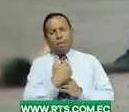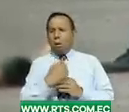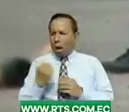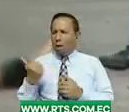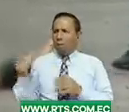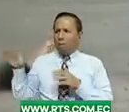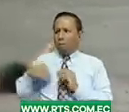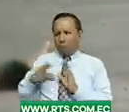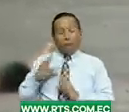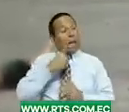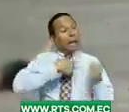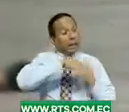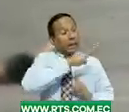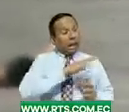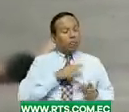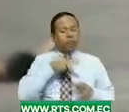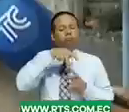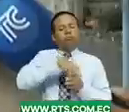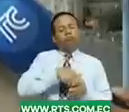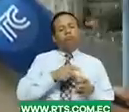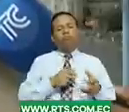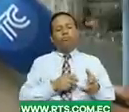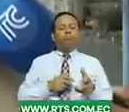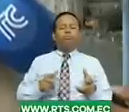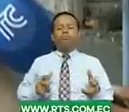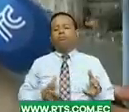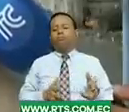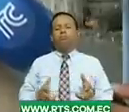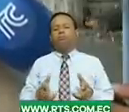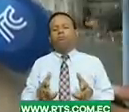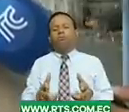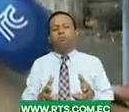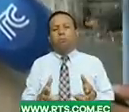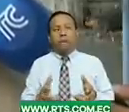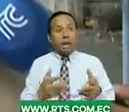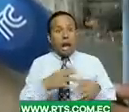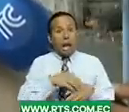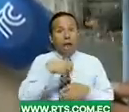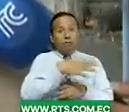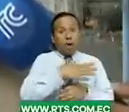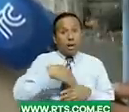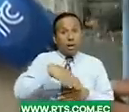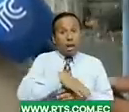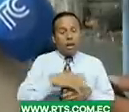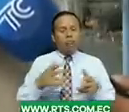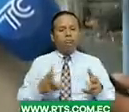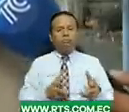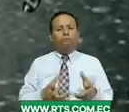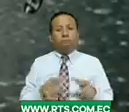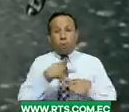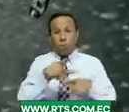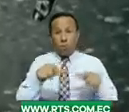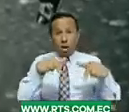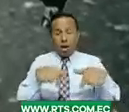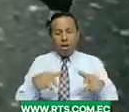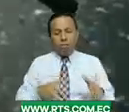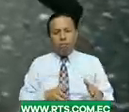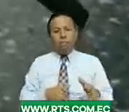fallecido y vienen juntos hasta ese sector. El momento que baja de la motocicleta es cuando aprovecha y le dispara contra la